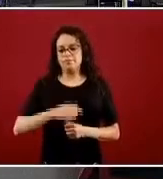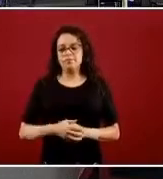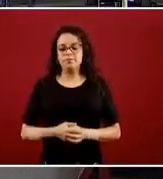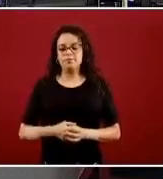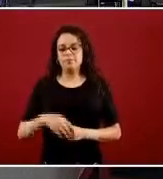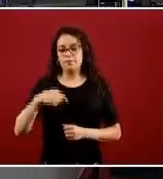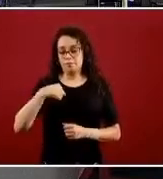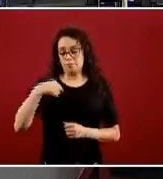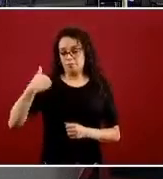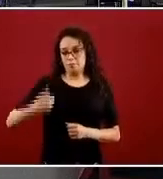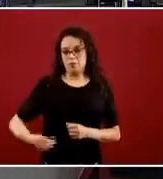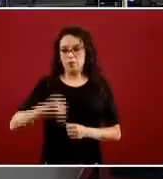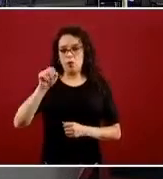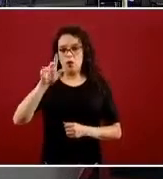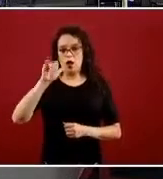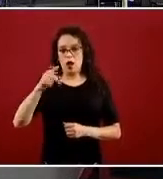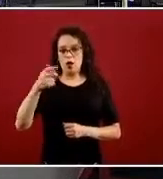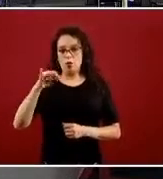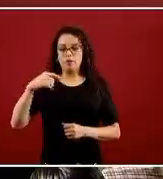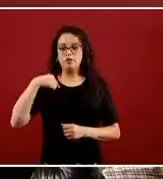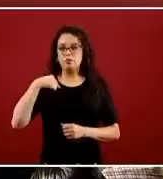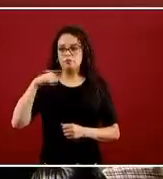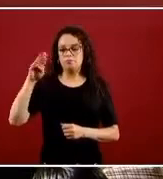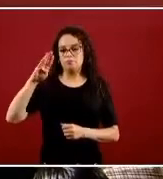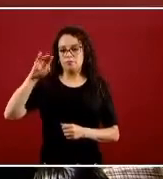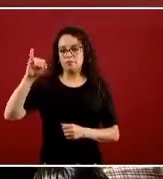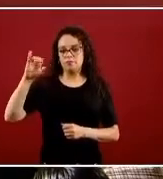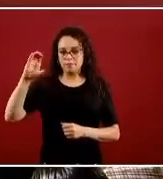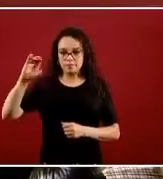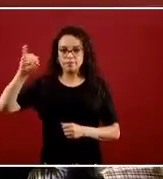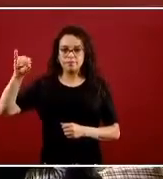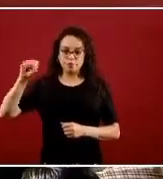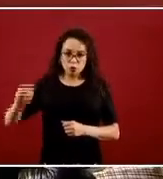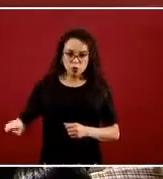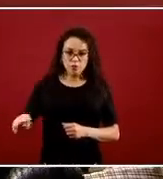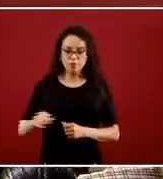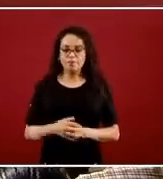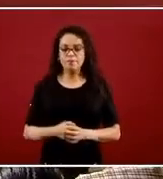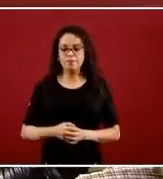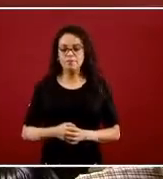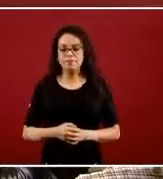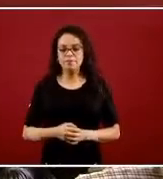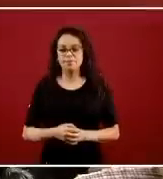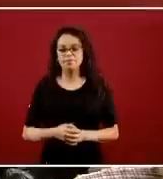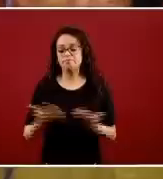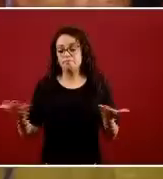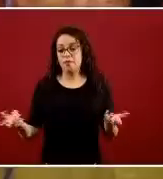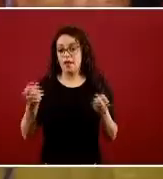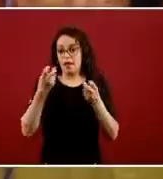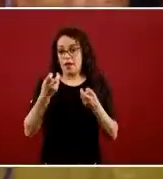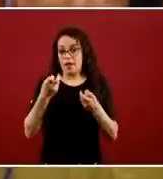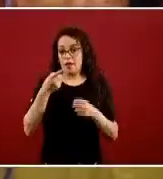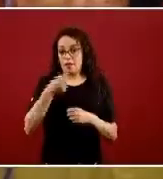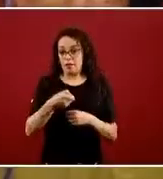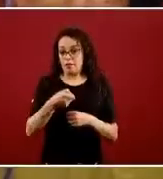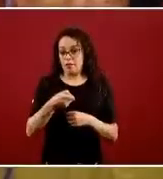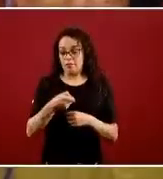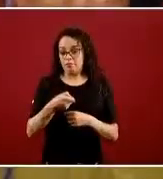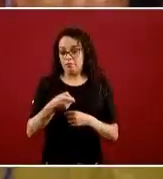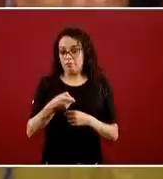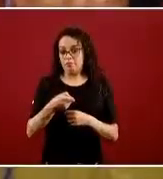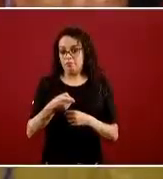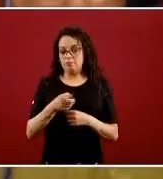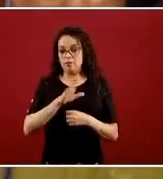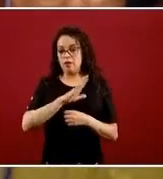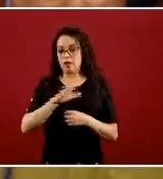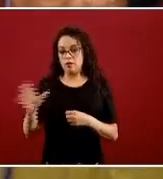Mi nombre es Julián Mar Gómez, soy de Baja California, de 911 Noticias. Este tipo de intervención es una medida que se está tomando en la